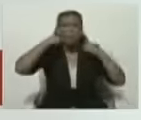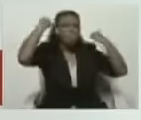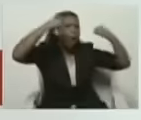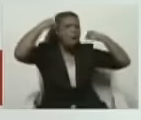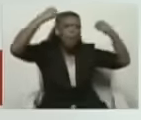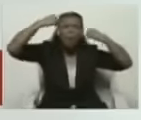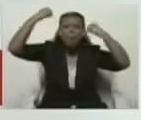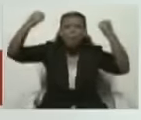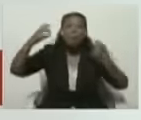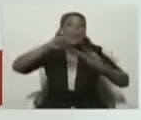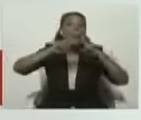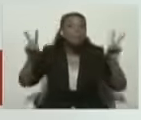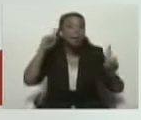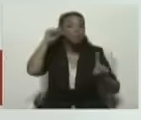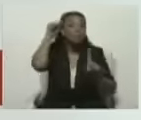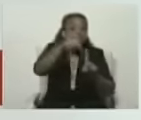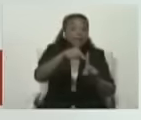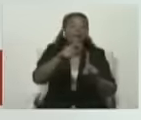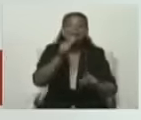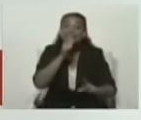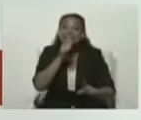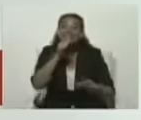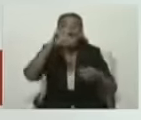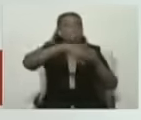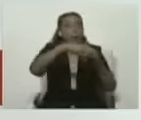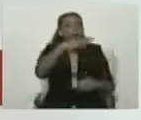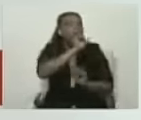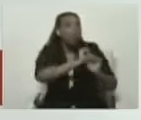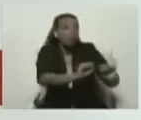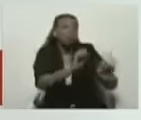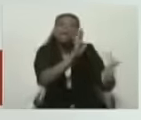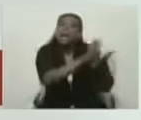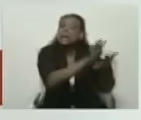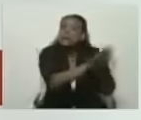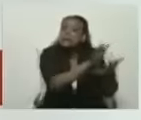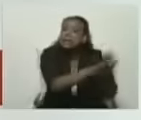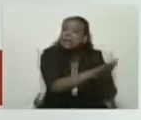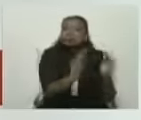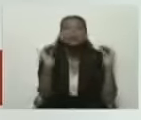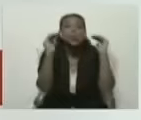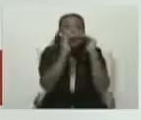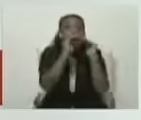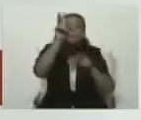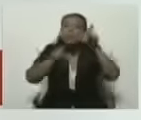preservar incluso la paz de quienes votaron en contra. Porque